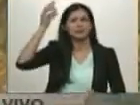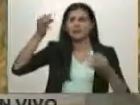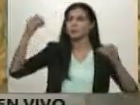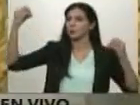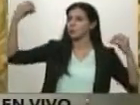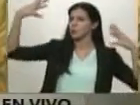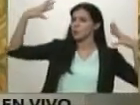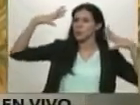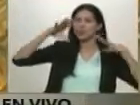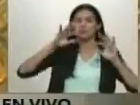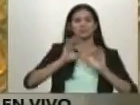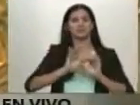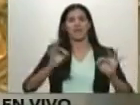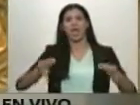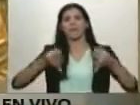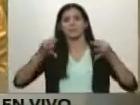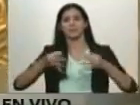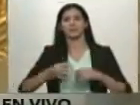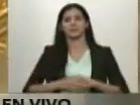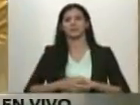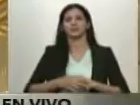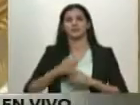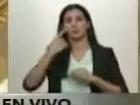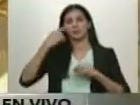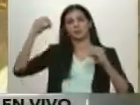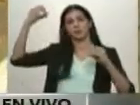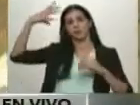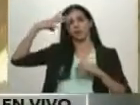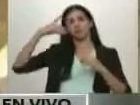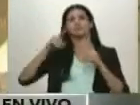con el sol de la libertad.